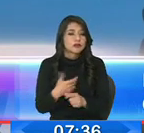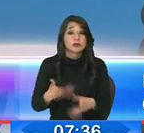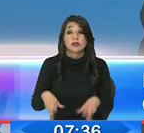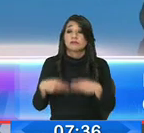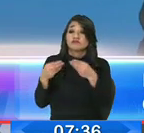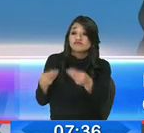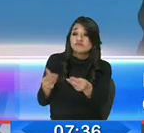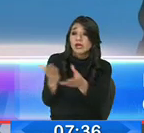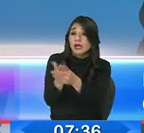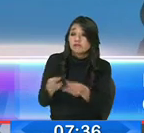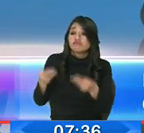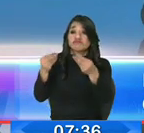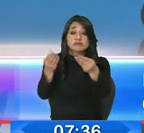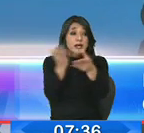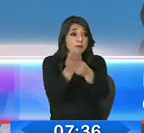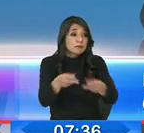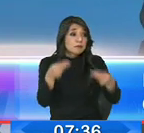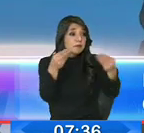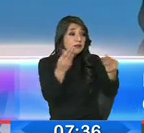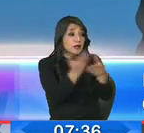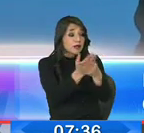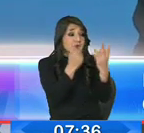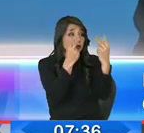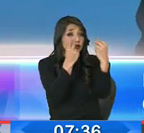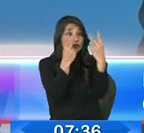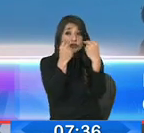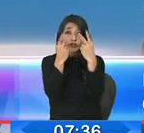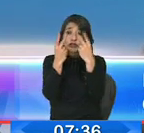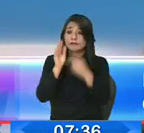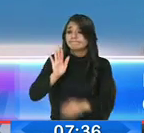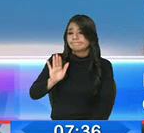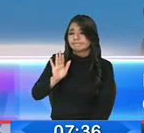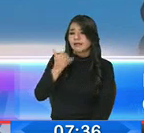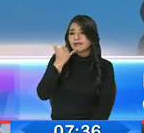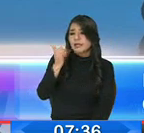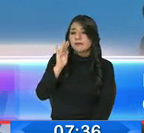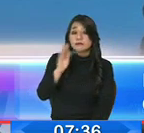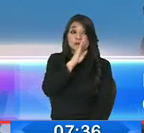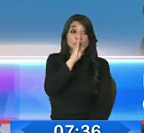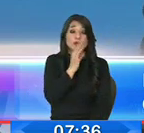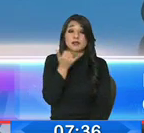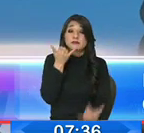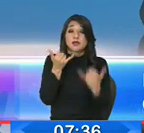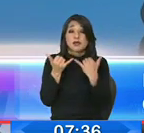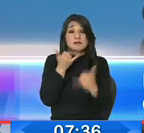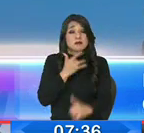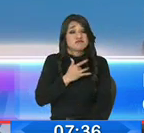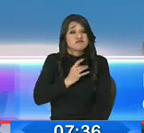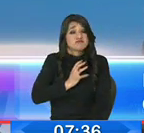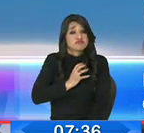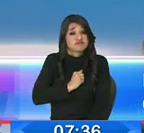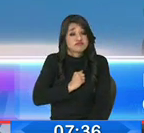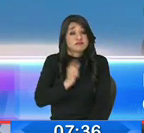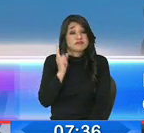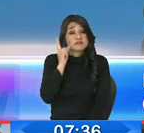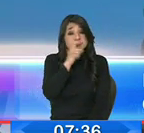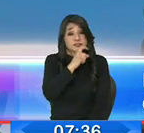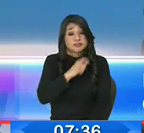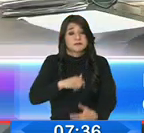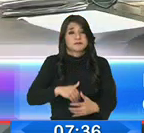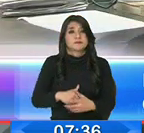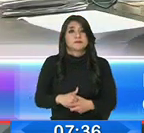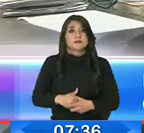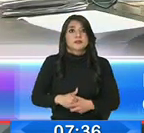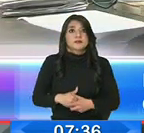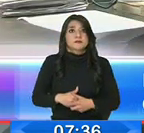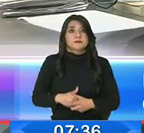vez su currículum y recibir un ya veremos, ya le vamos a llamar, es tremendamente destructor. Por cierto,